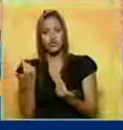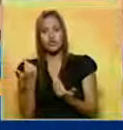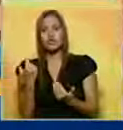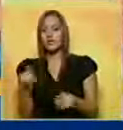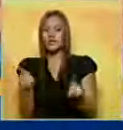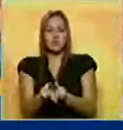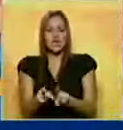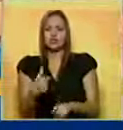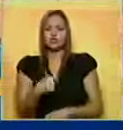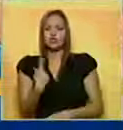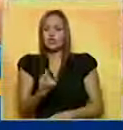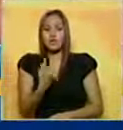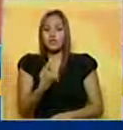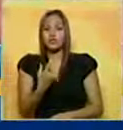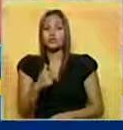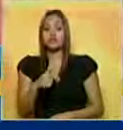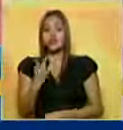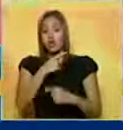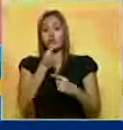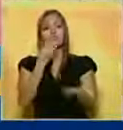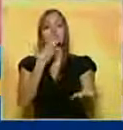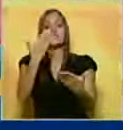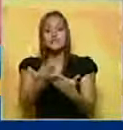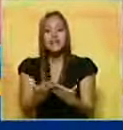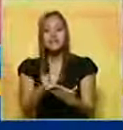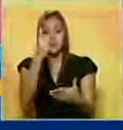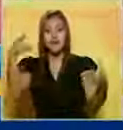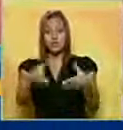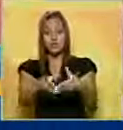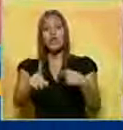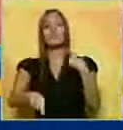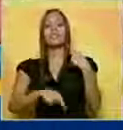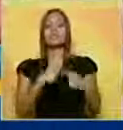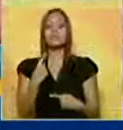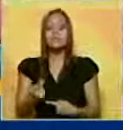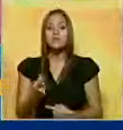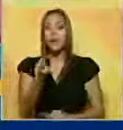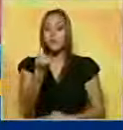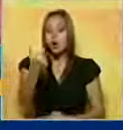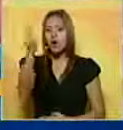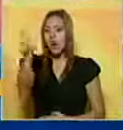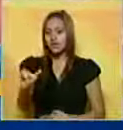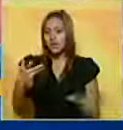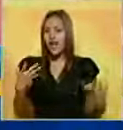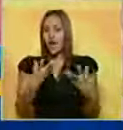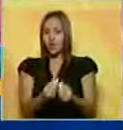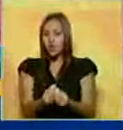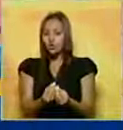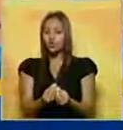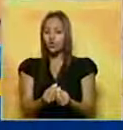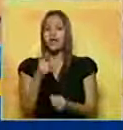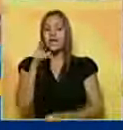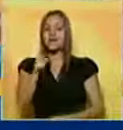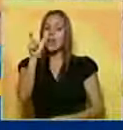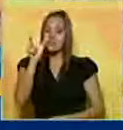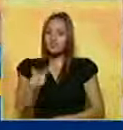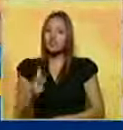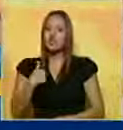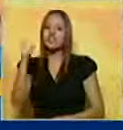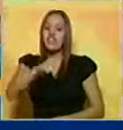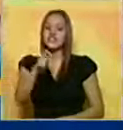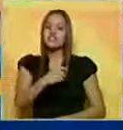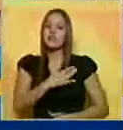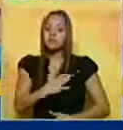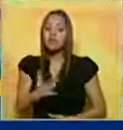Yo solo me queda un total agradecimiento primero al grupo y luego a la poca gente que vino a acompañarnos, que esa es la gente que nosotros